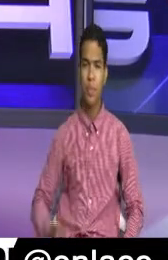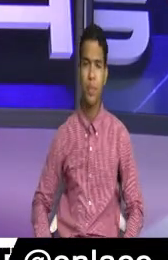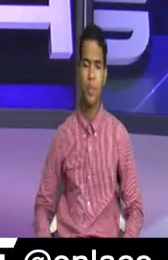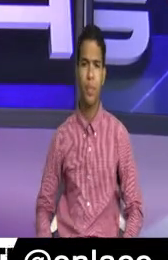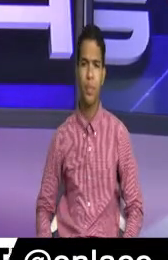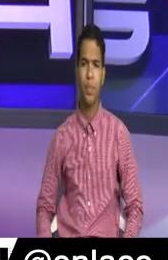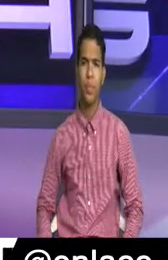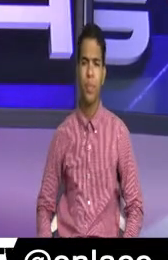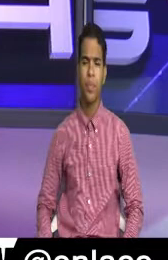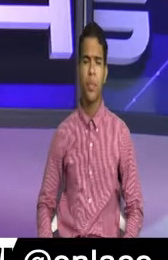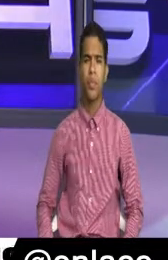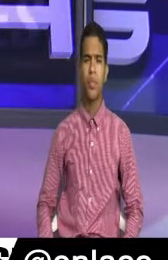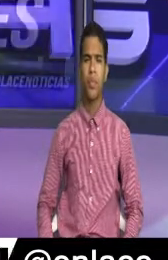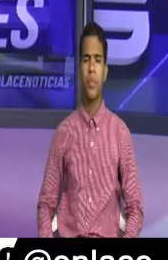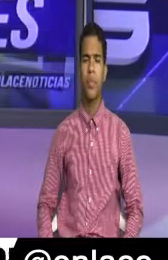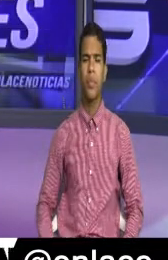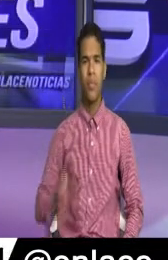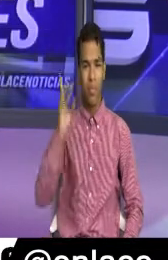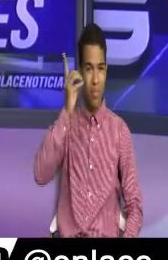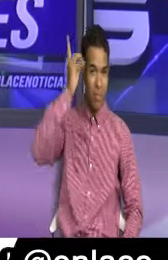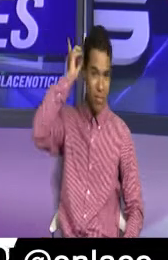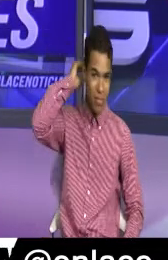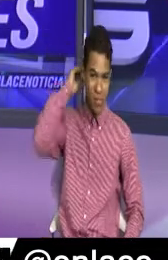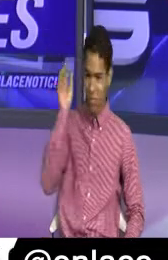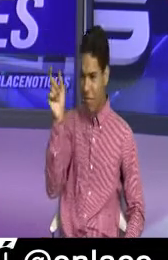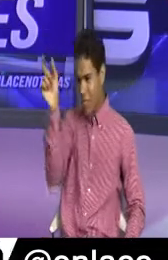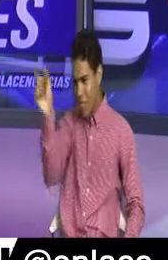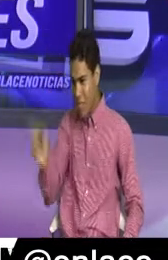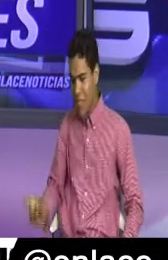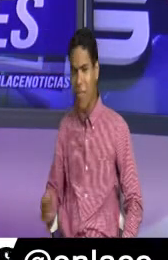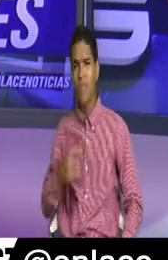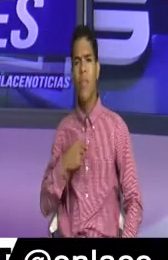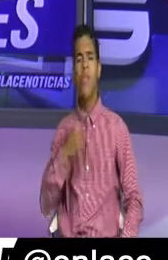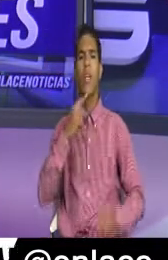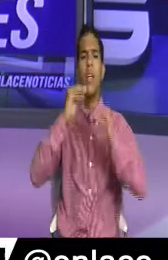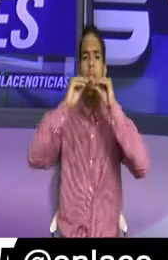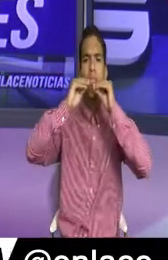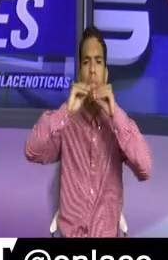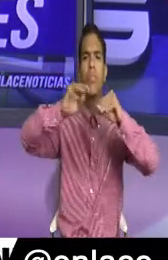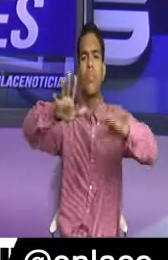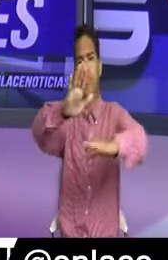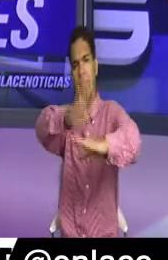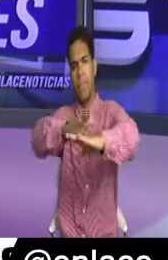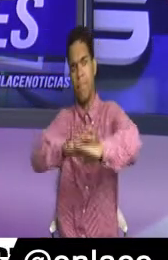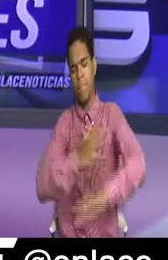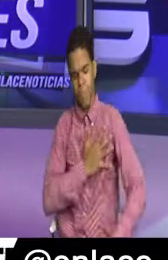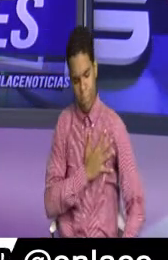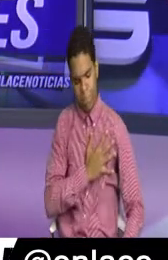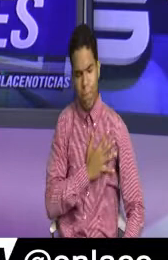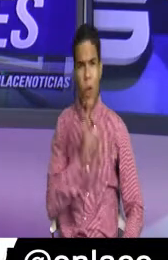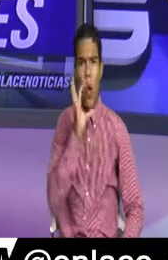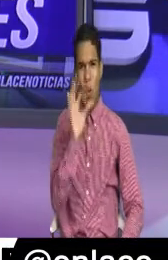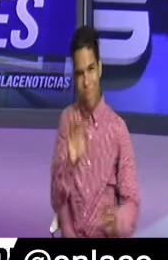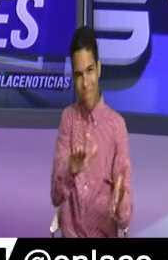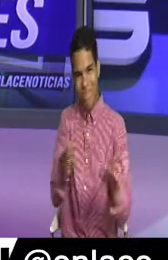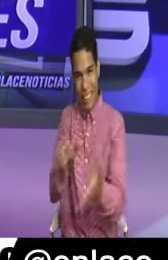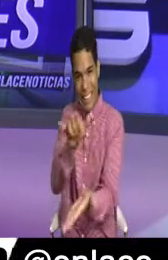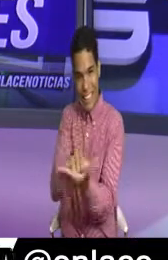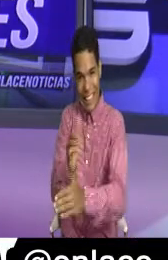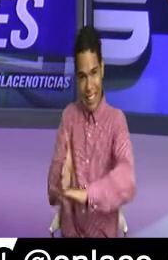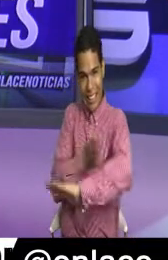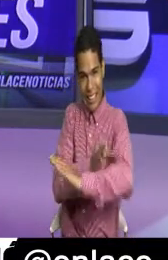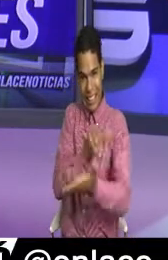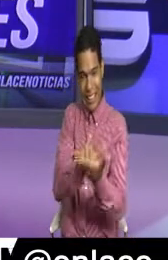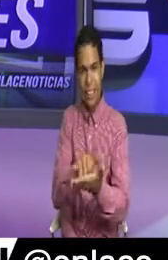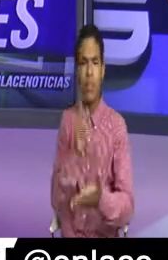Y el alcalde de Barranca Bermeja, Darío Echeverri, envió un mensaje de solidaridad por el fallecimiento del doctor Alfonso Erhaz. El mandatario anunció que en las próximas